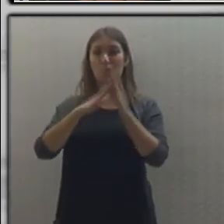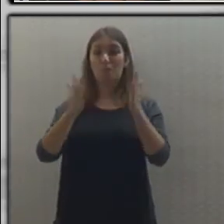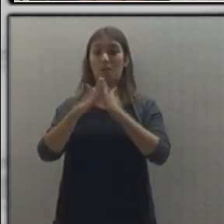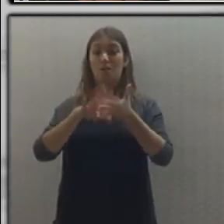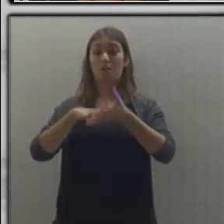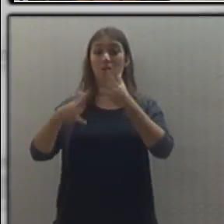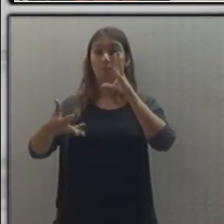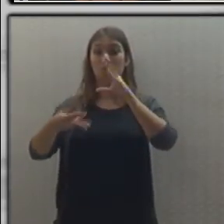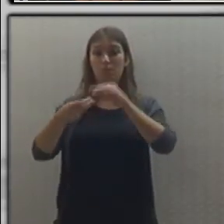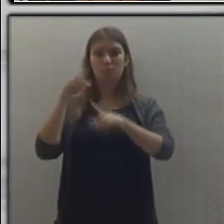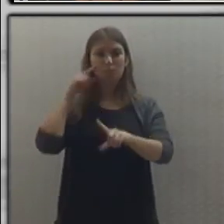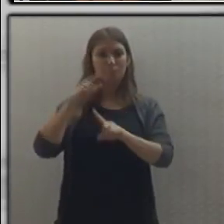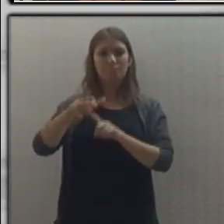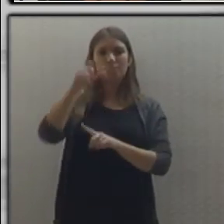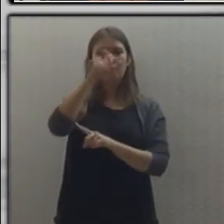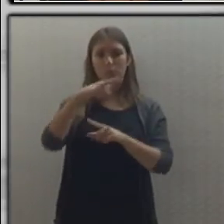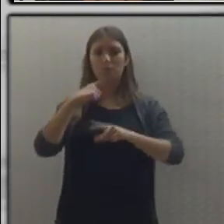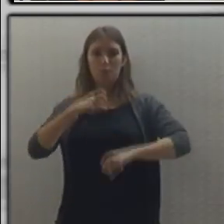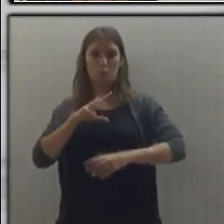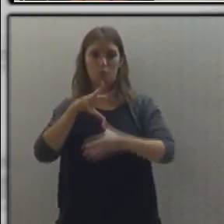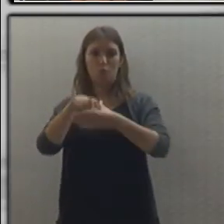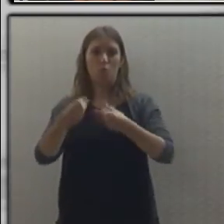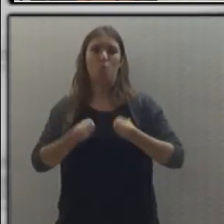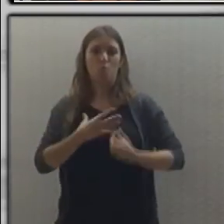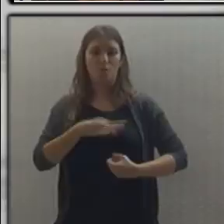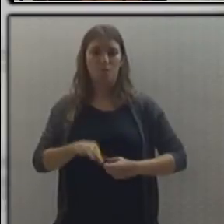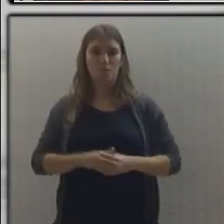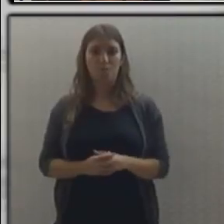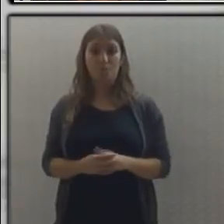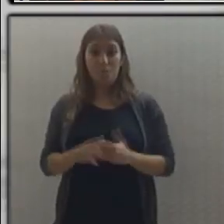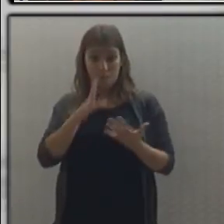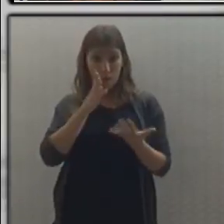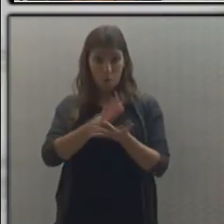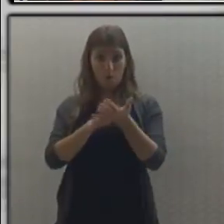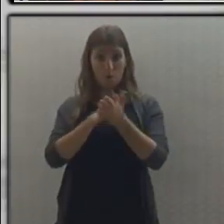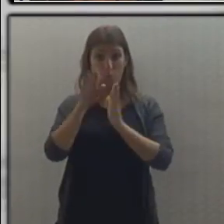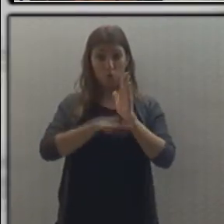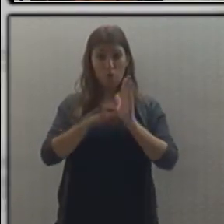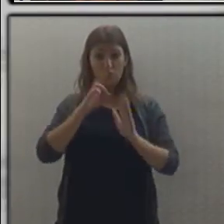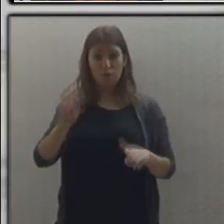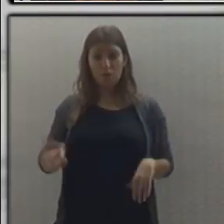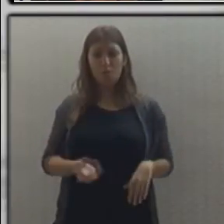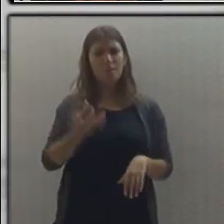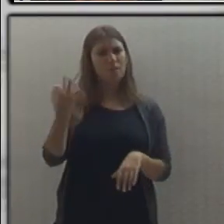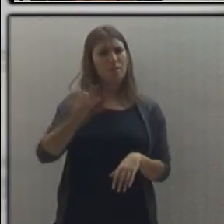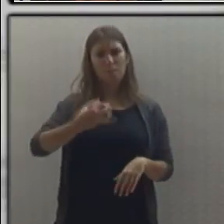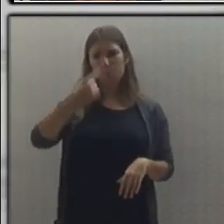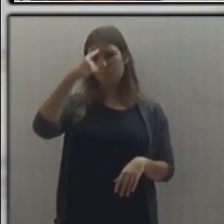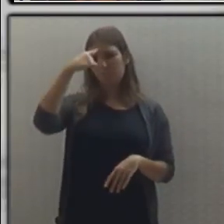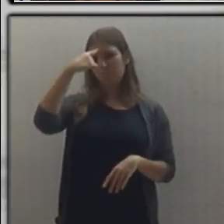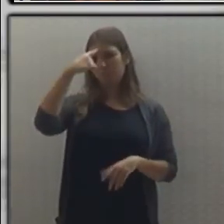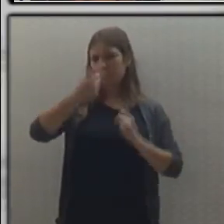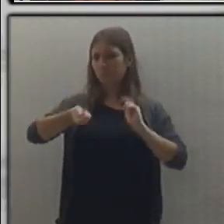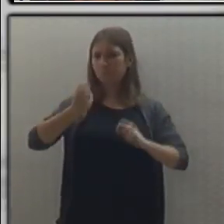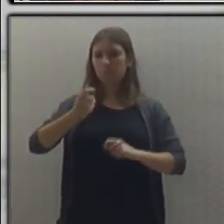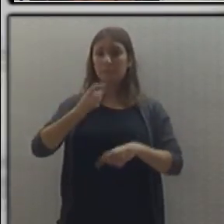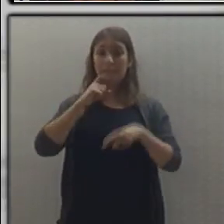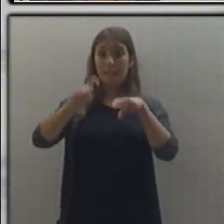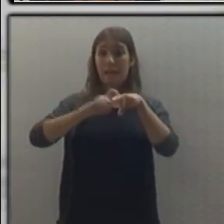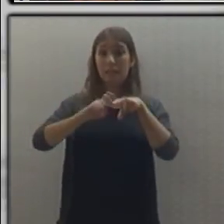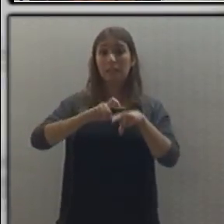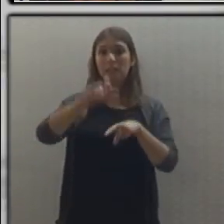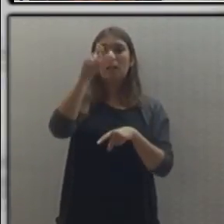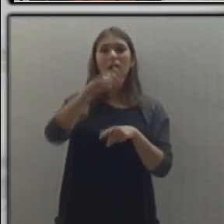viviendas para personas mayores. Estos programas que ahora vamos a hablar tienen que tener en cuenta las características de